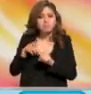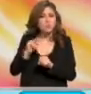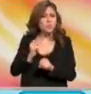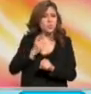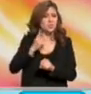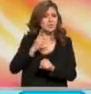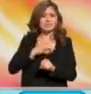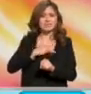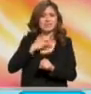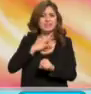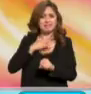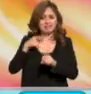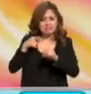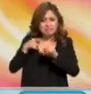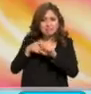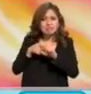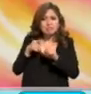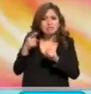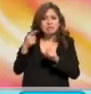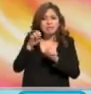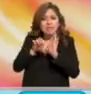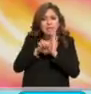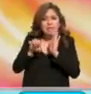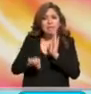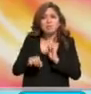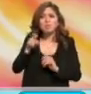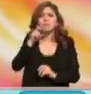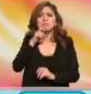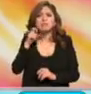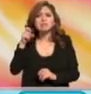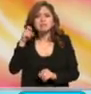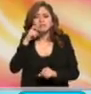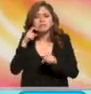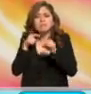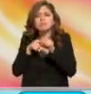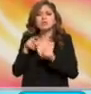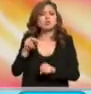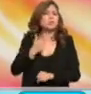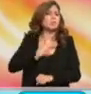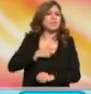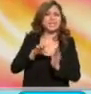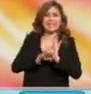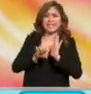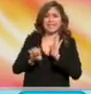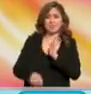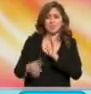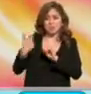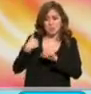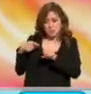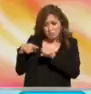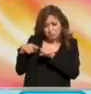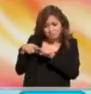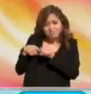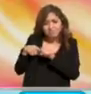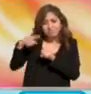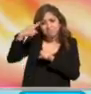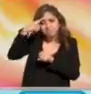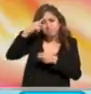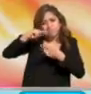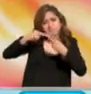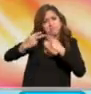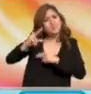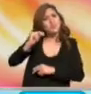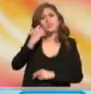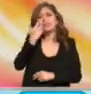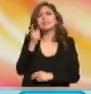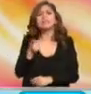esto? Totalmente. ¿Es un terror, entonces? Es un terror a cualquier relación sexual coital. La sola idea de tener esta relación puede generar lo que sucede en